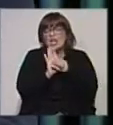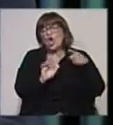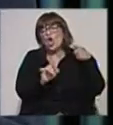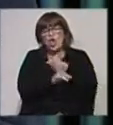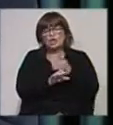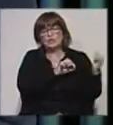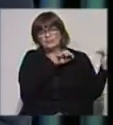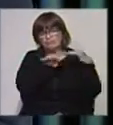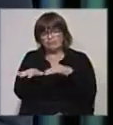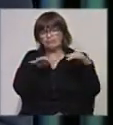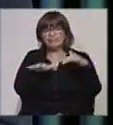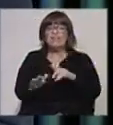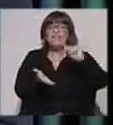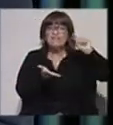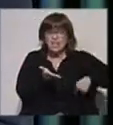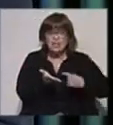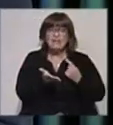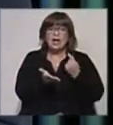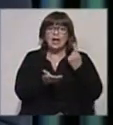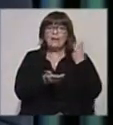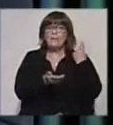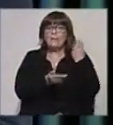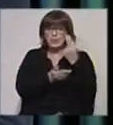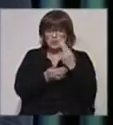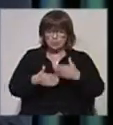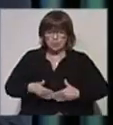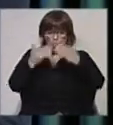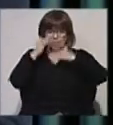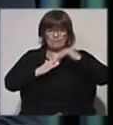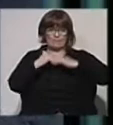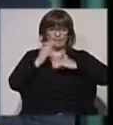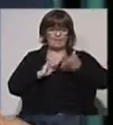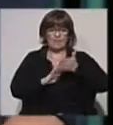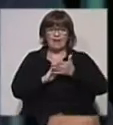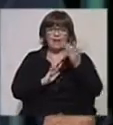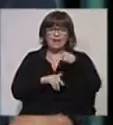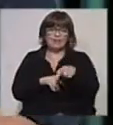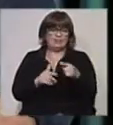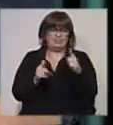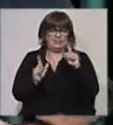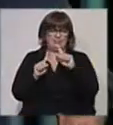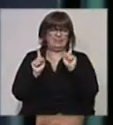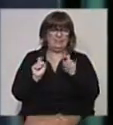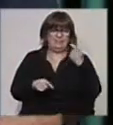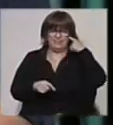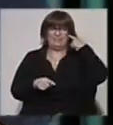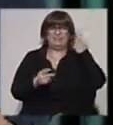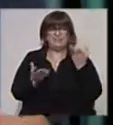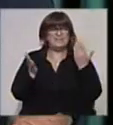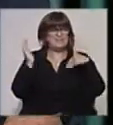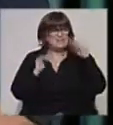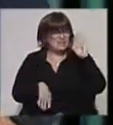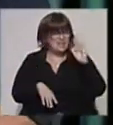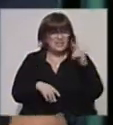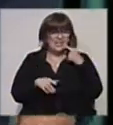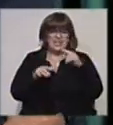antiinmigratorias, firma la orden ejecutiva para la construcción del muro y entonces, digo, la pregunta, me imagino que en la gran mayoría de las